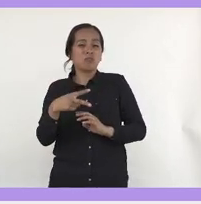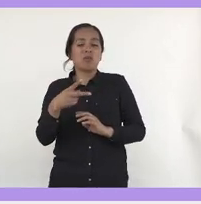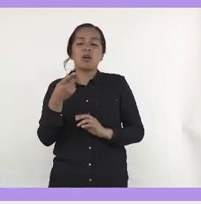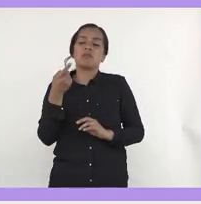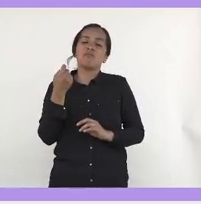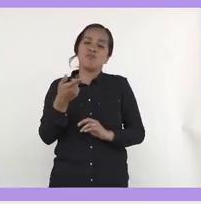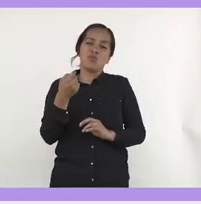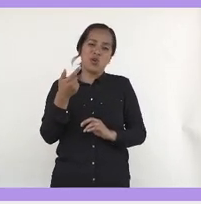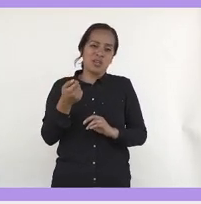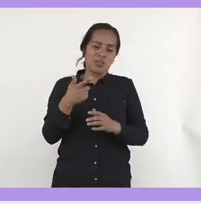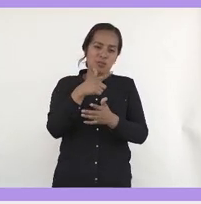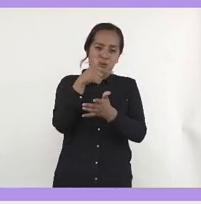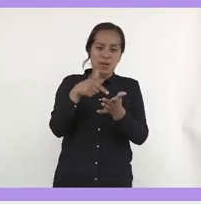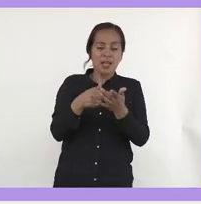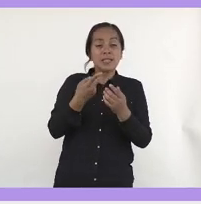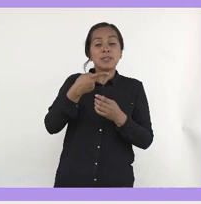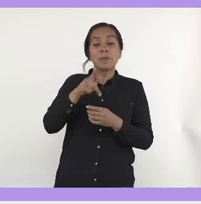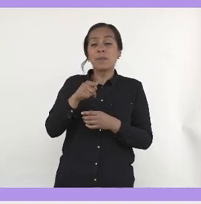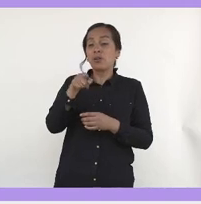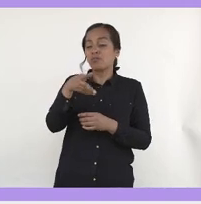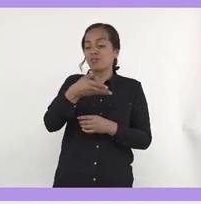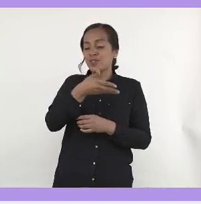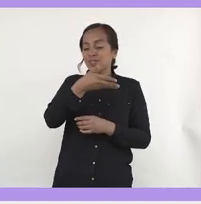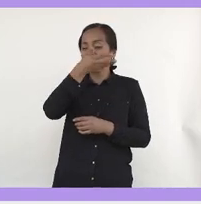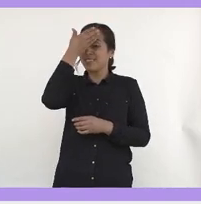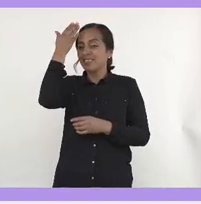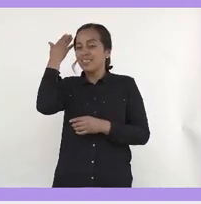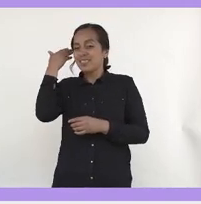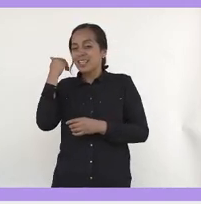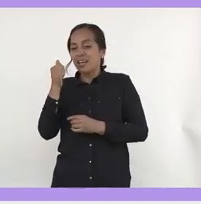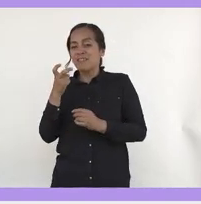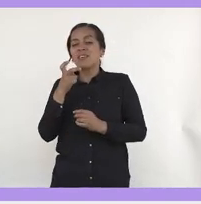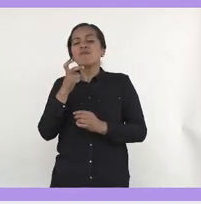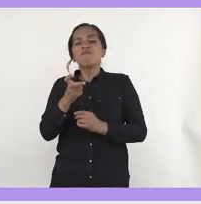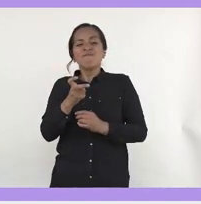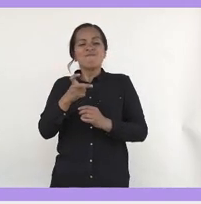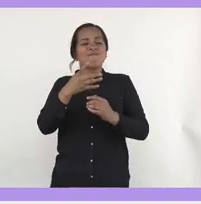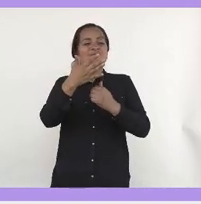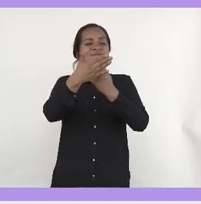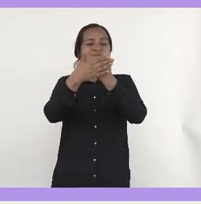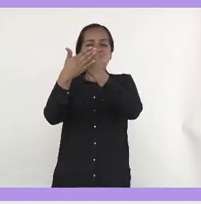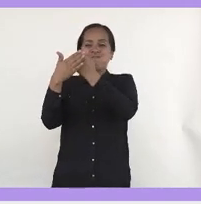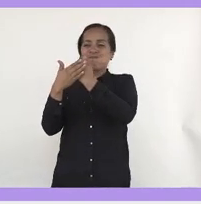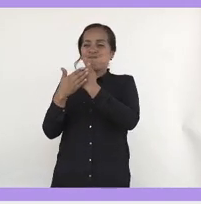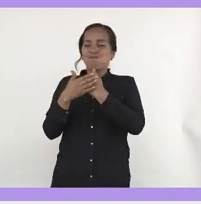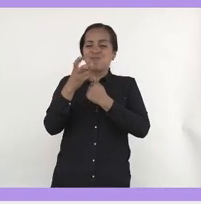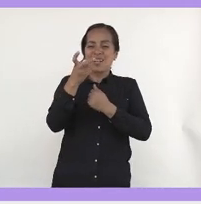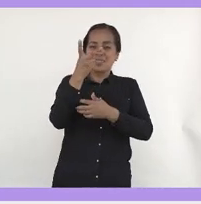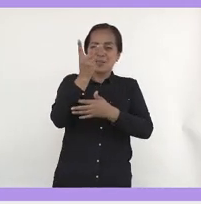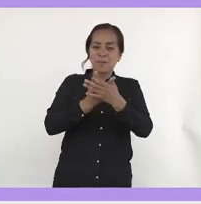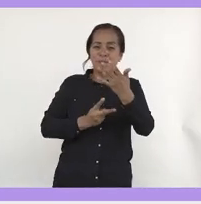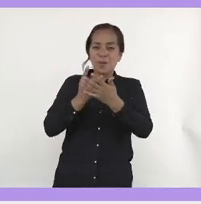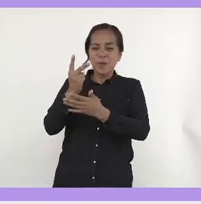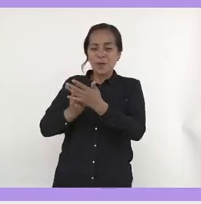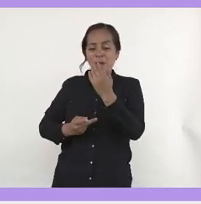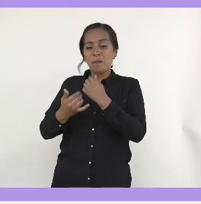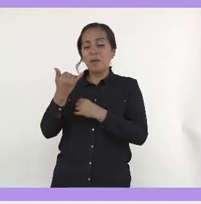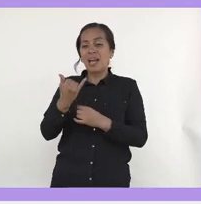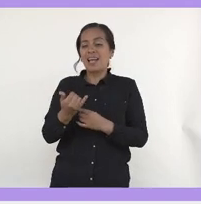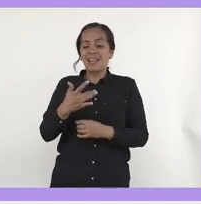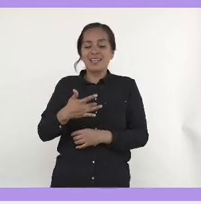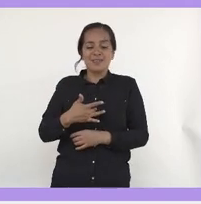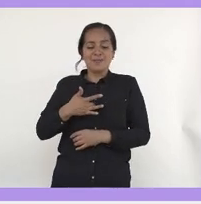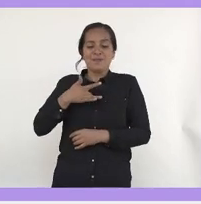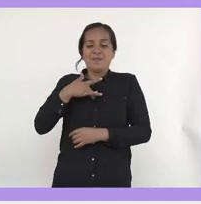poquitas pero ustedes no se imaginan el poder de convocatoria que tiene ese programa y la